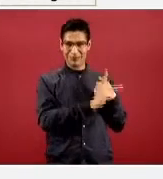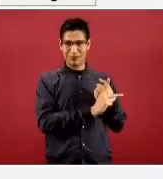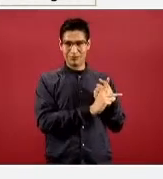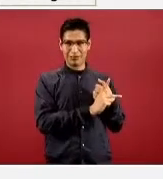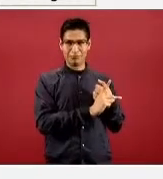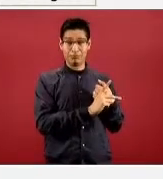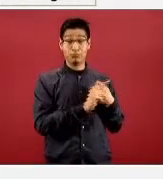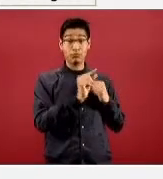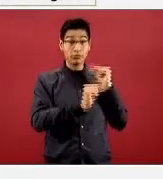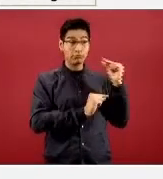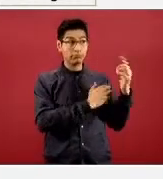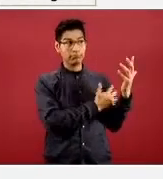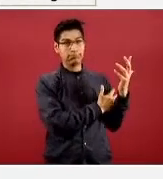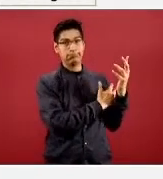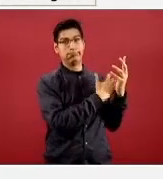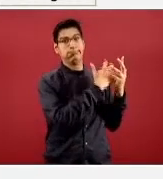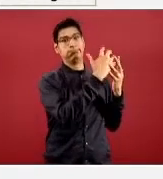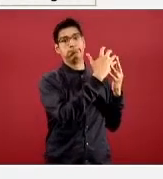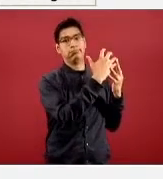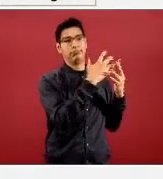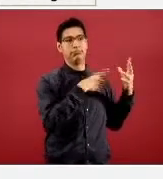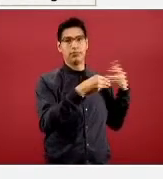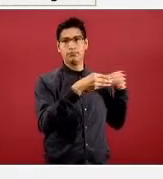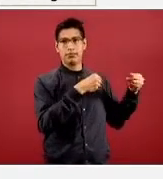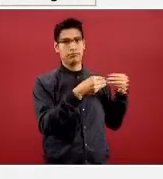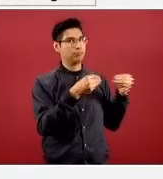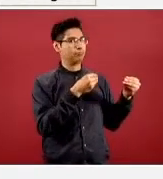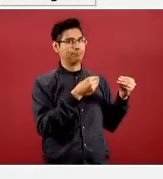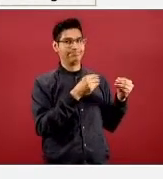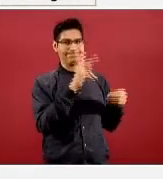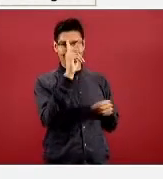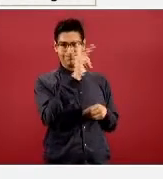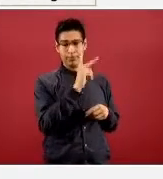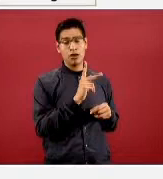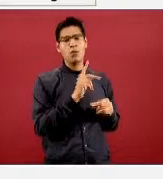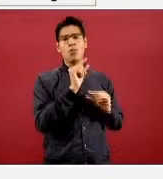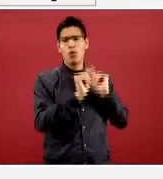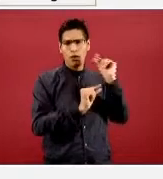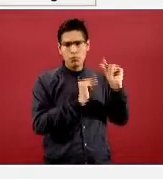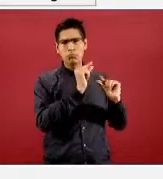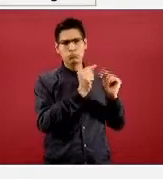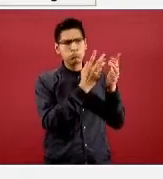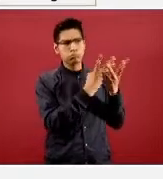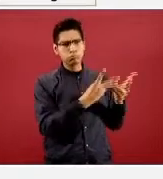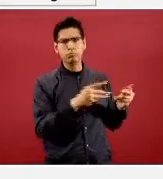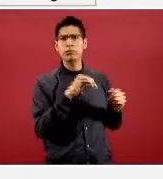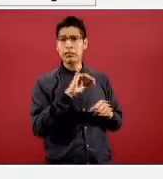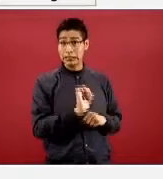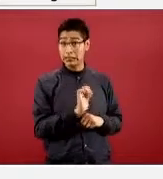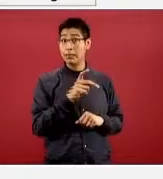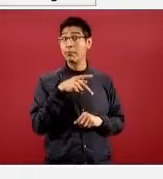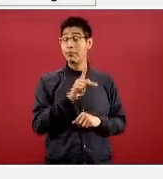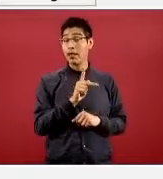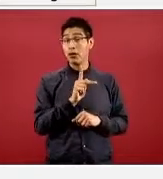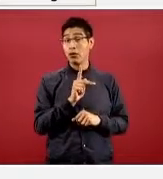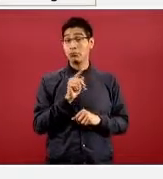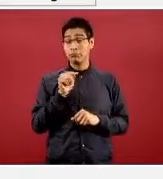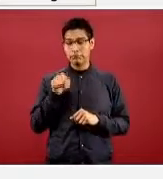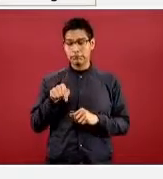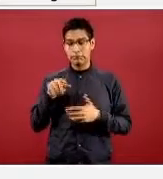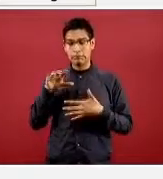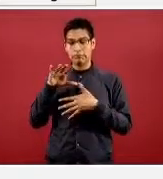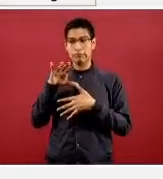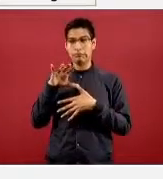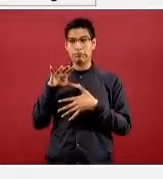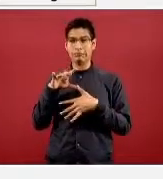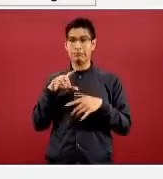predominio de transmisión, en que finalmente se fue extinguiendo, pero luego entra rápidamente la región europea y con